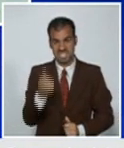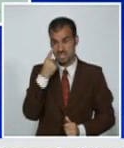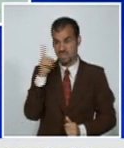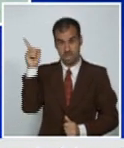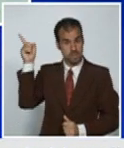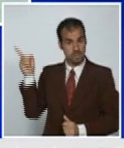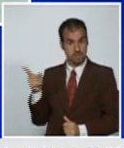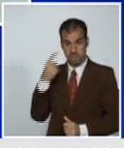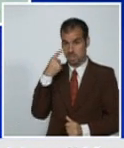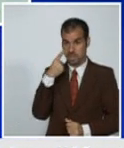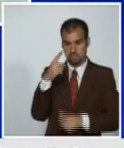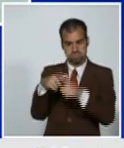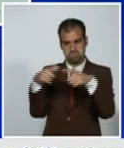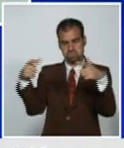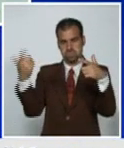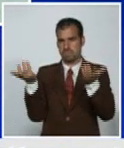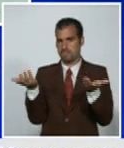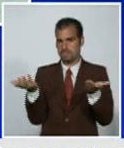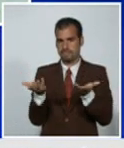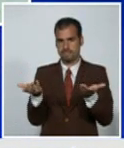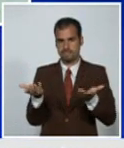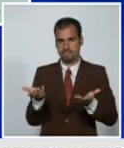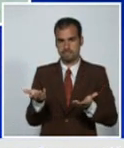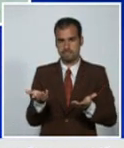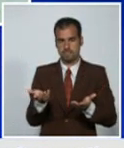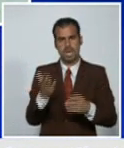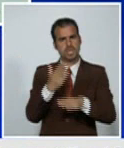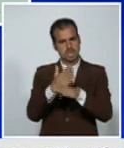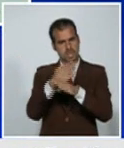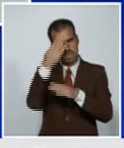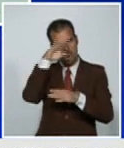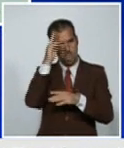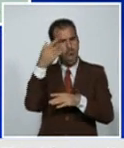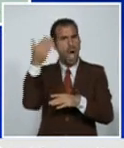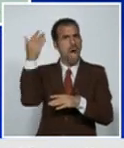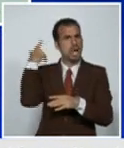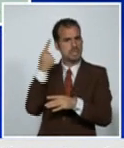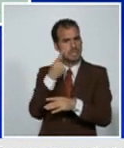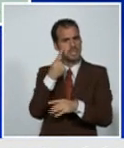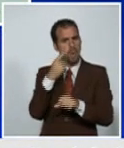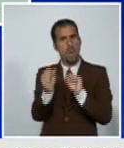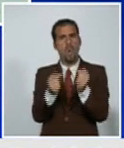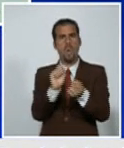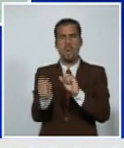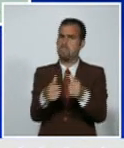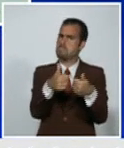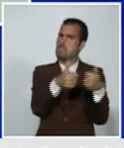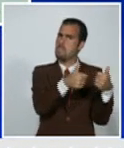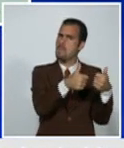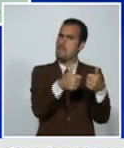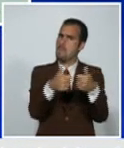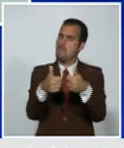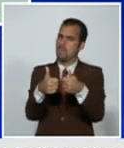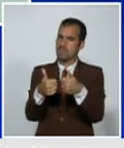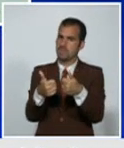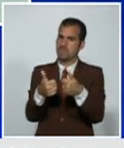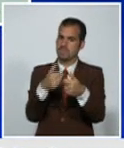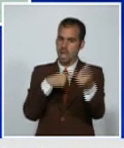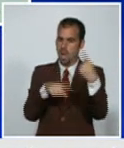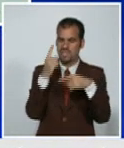elevada. Santiago de Cuba demostró y va a demostrar que esta transmisión que se